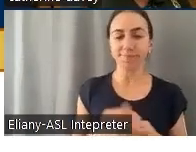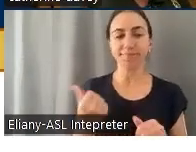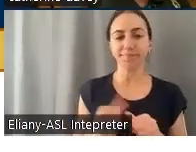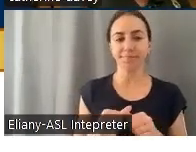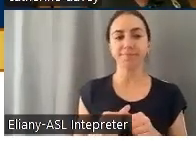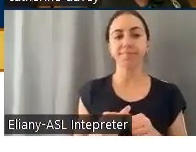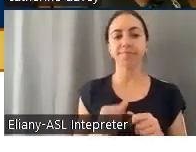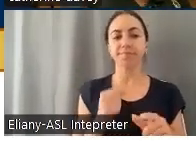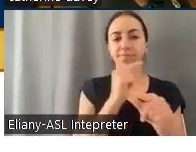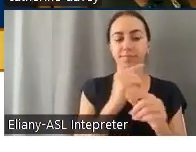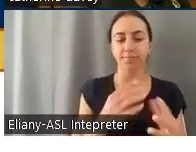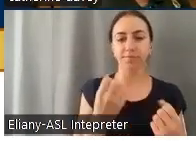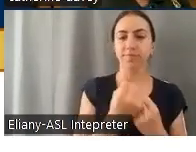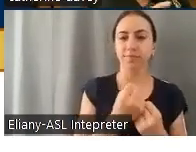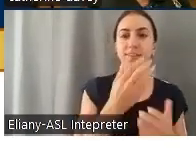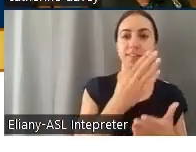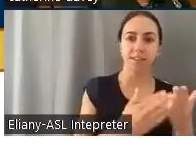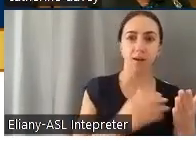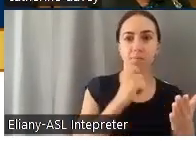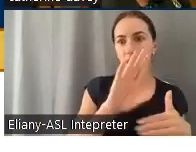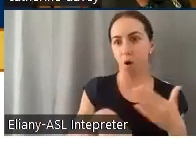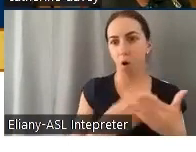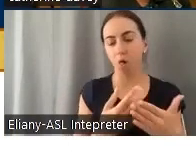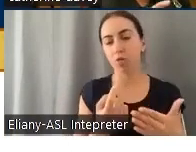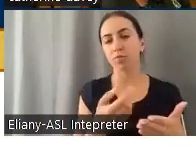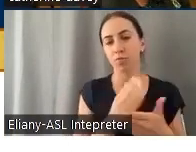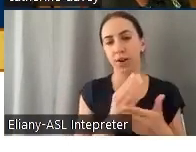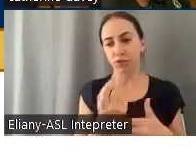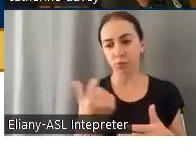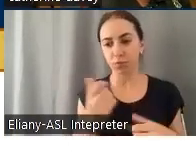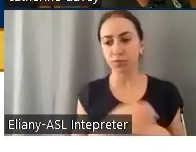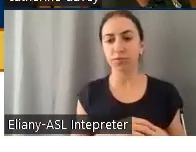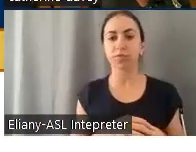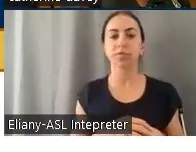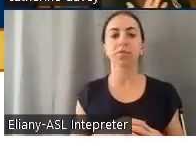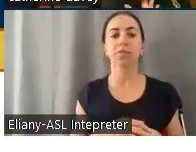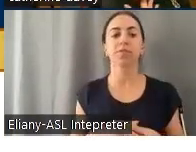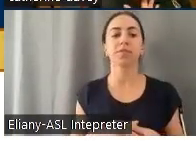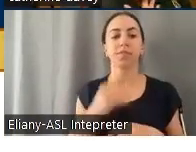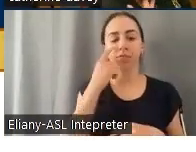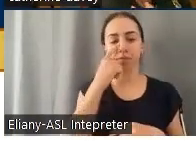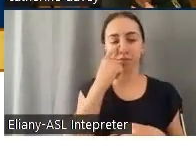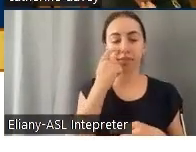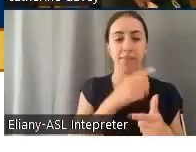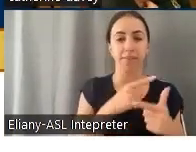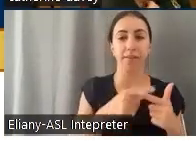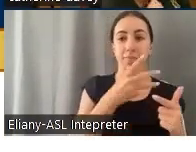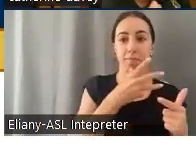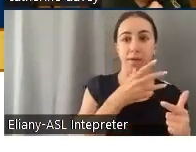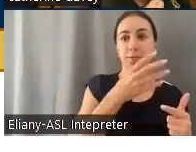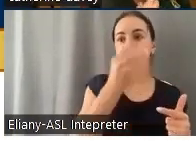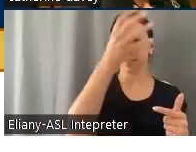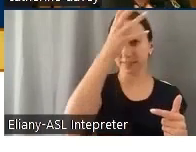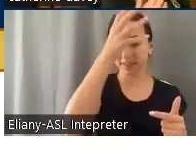igual. Recuerden, en abogacía tutelar, algunos, pero no todos, en los abogados,